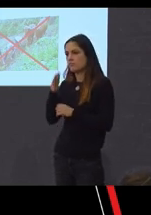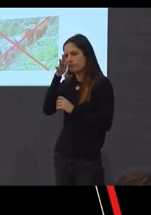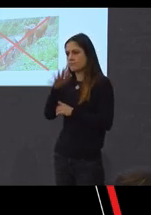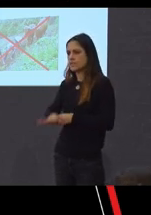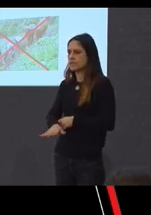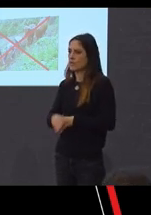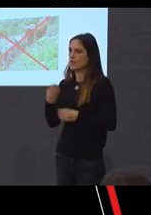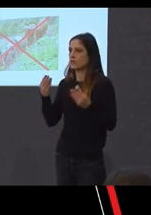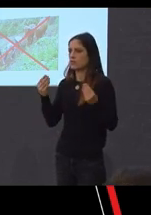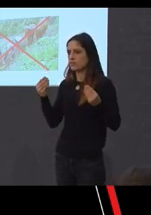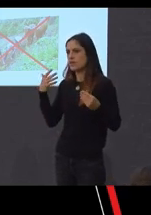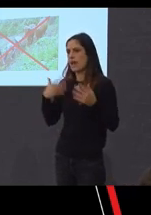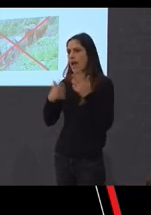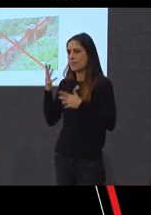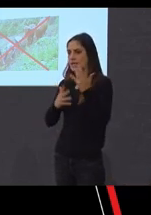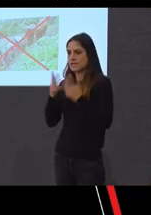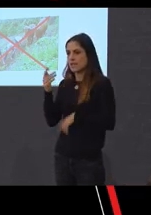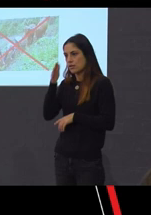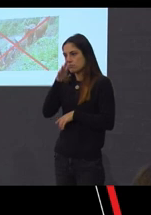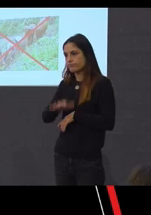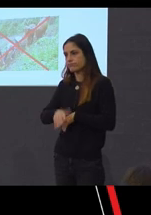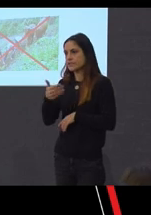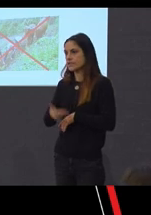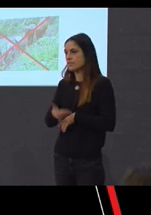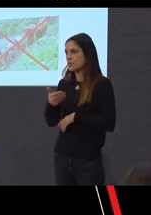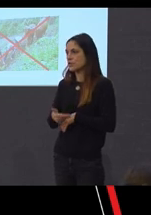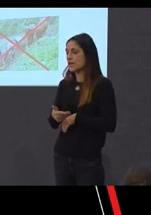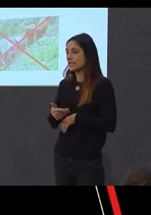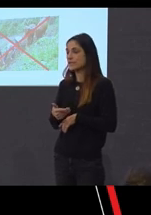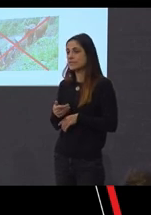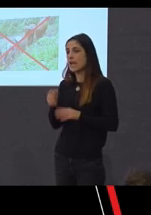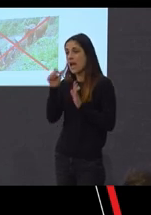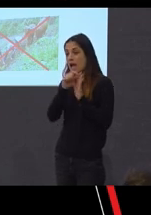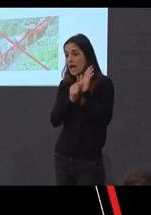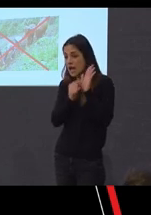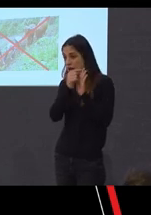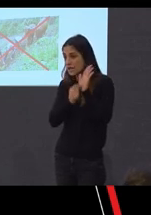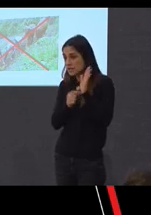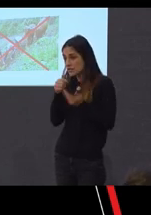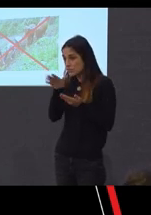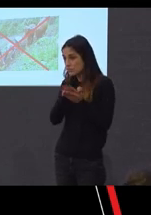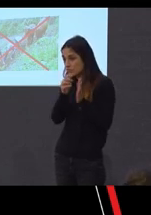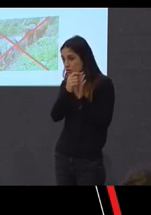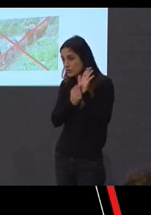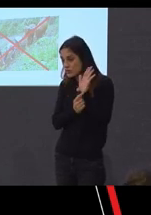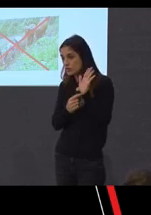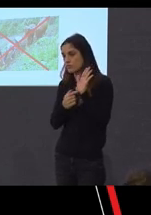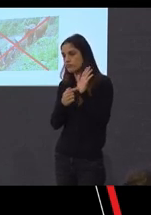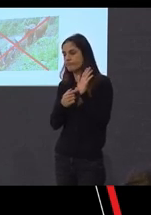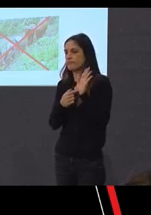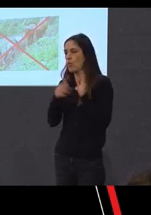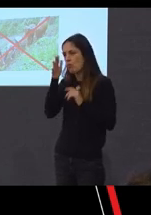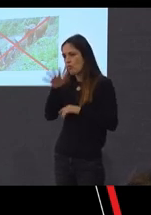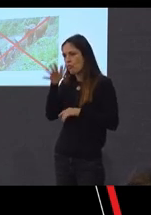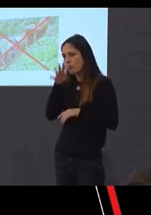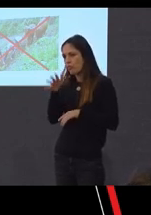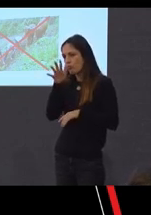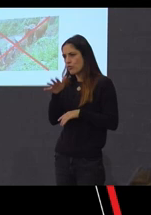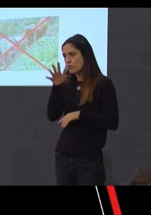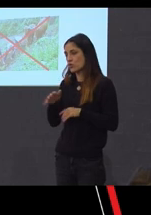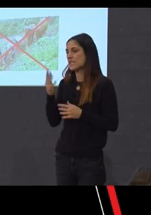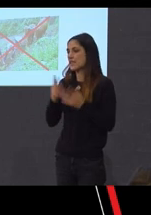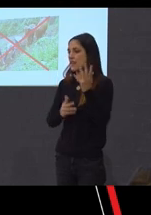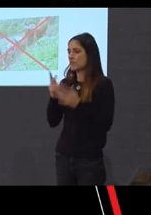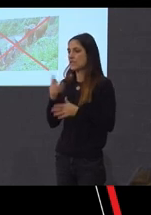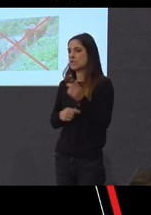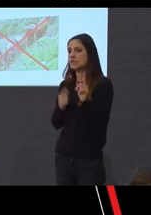carácter administrativo. Os arquivos están cheos de multas de carácter administrativo impostas en contra dos